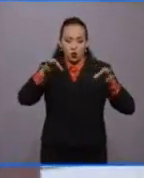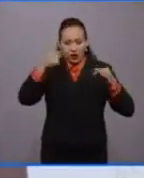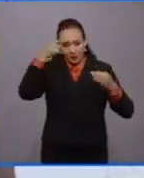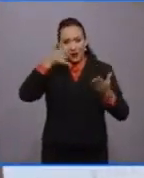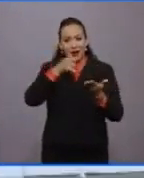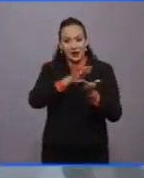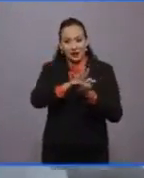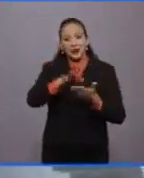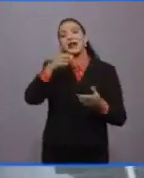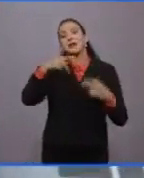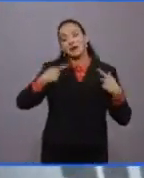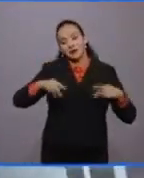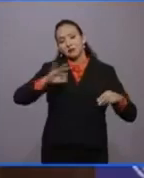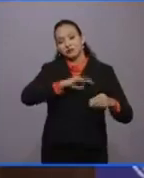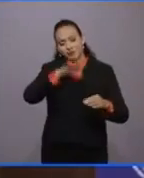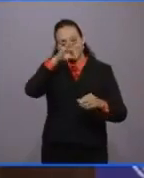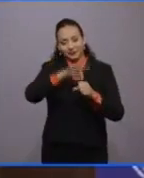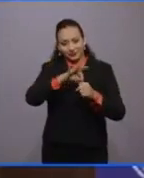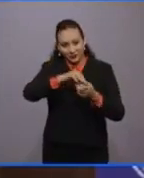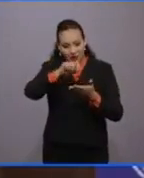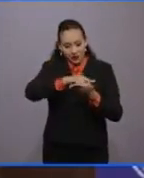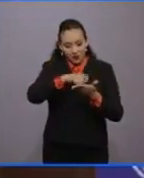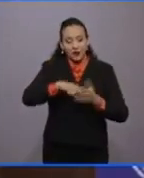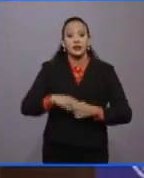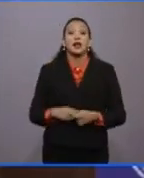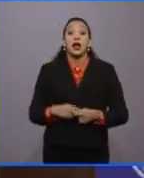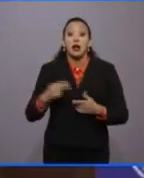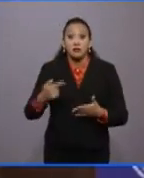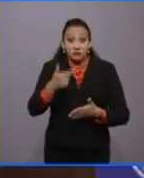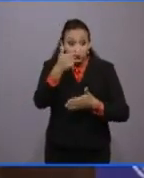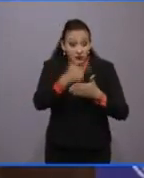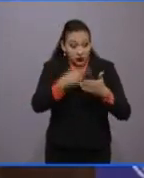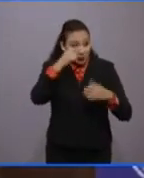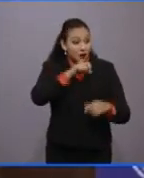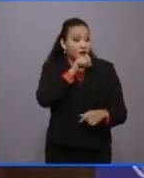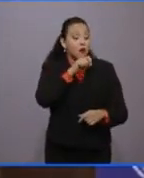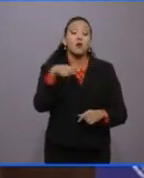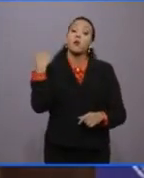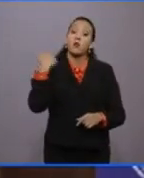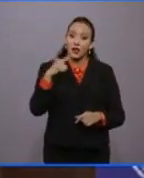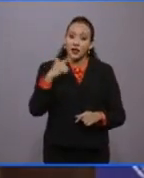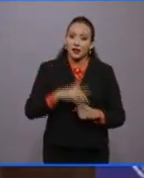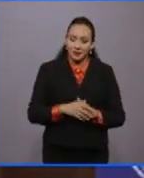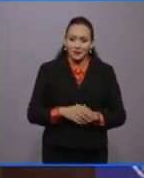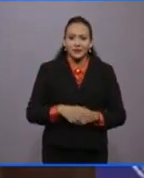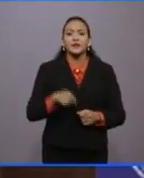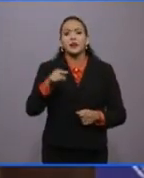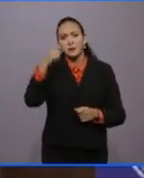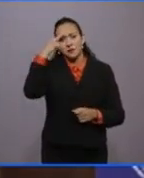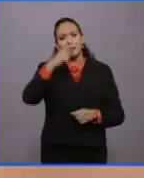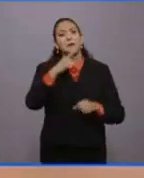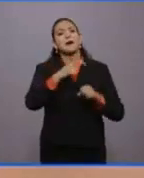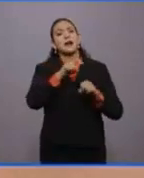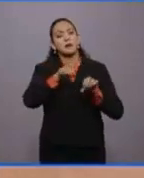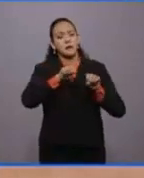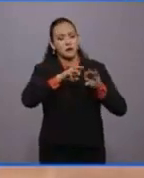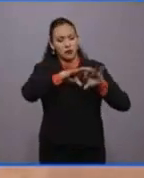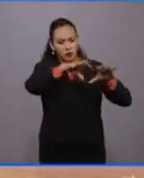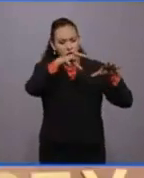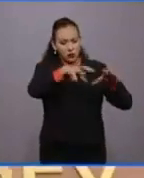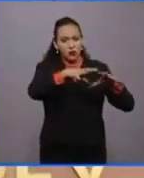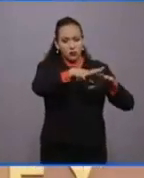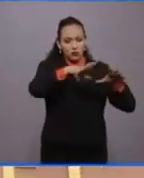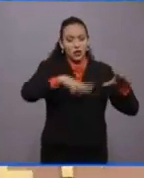salas regionales. De acuerdo con el listado definitivo para la Sala Regional Guadalajara, correspondiente a la primera circunscripción,